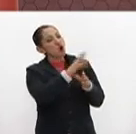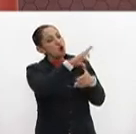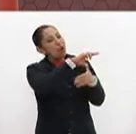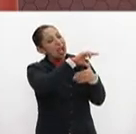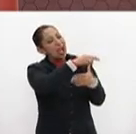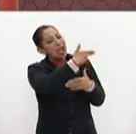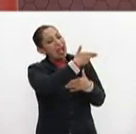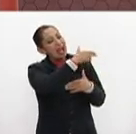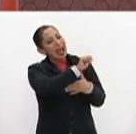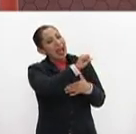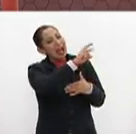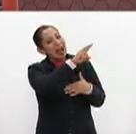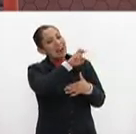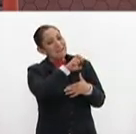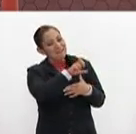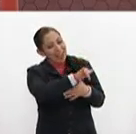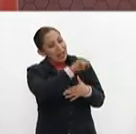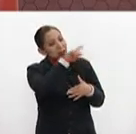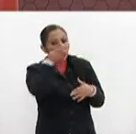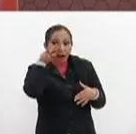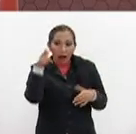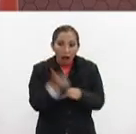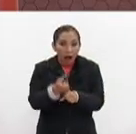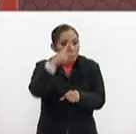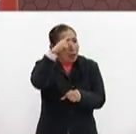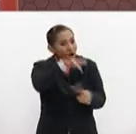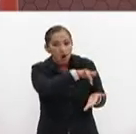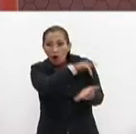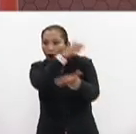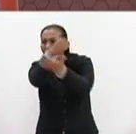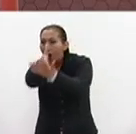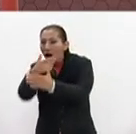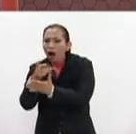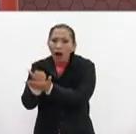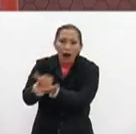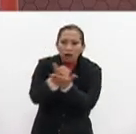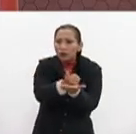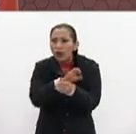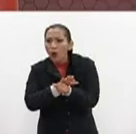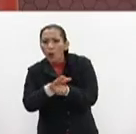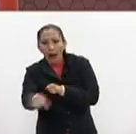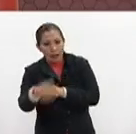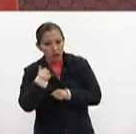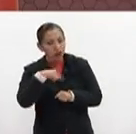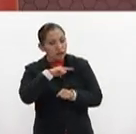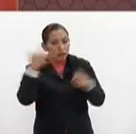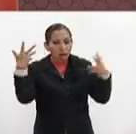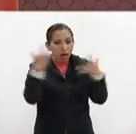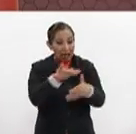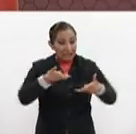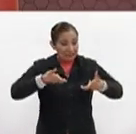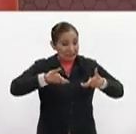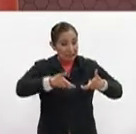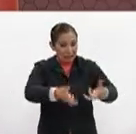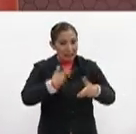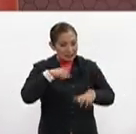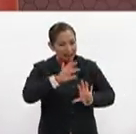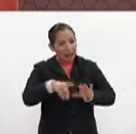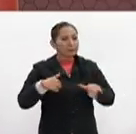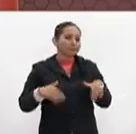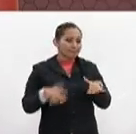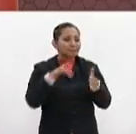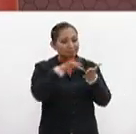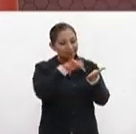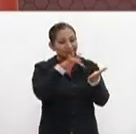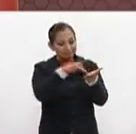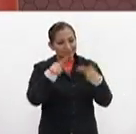Harvey, y en el momento que tembló se vinieron a ver a quién apoyaban. ¿Sí? Nos encontramos en la calle, ya que estábamos también